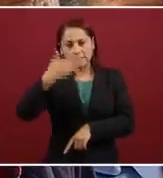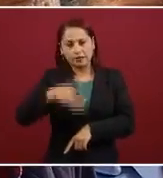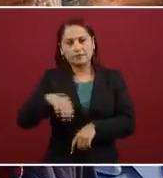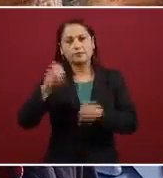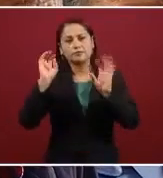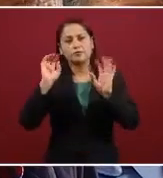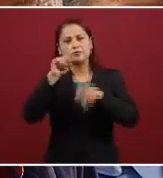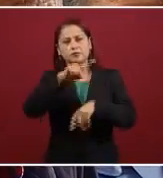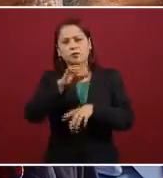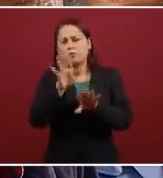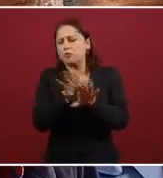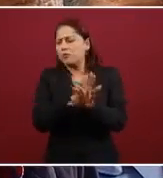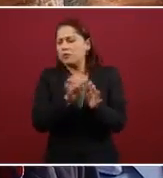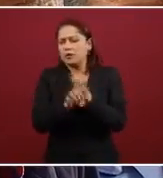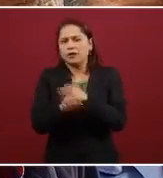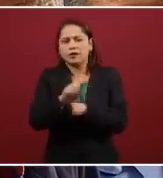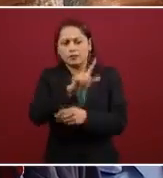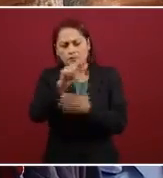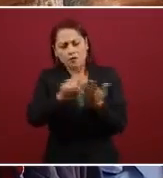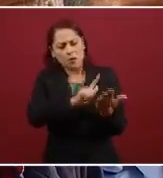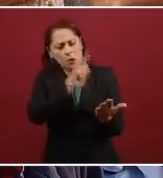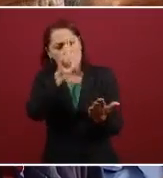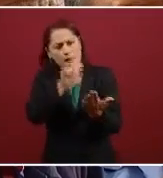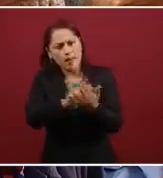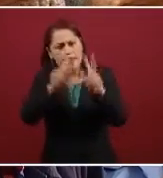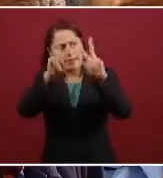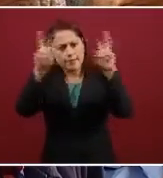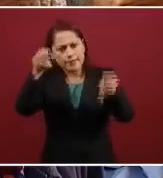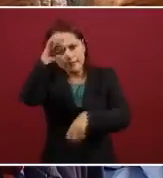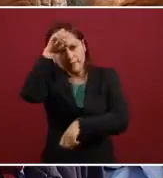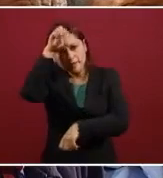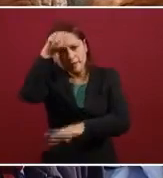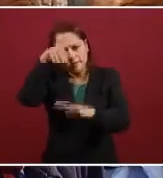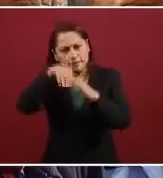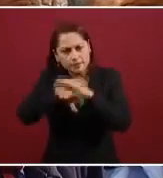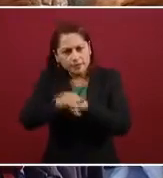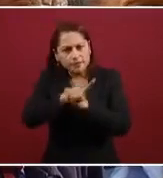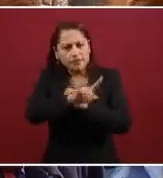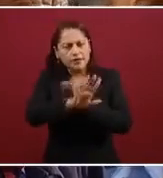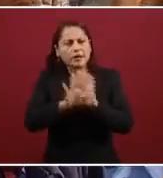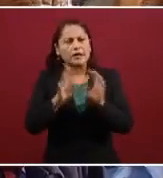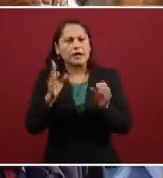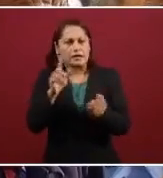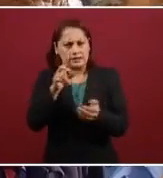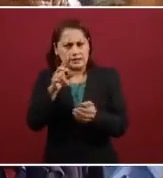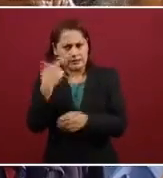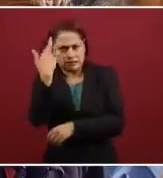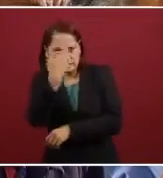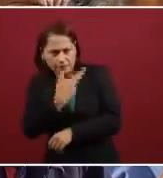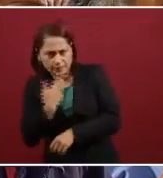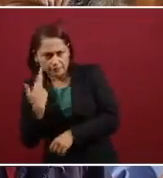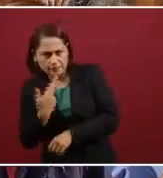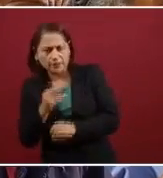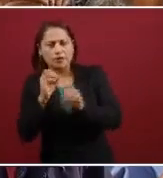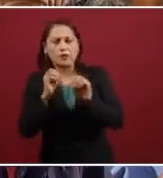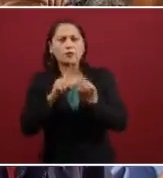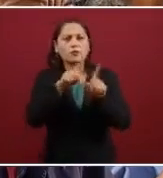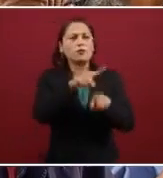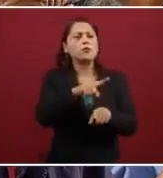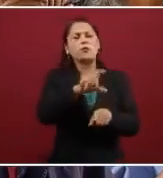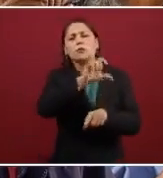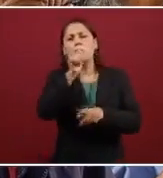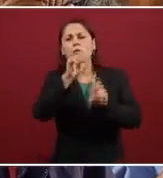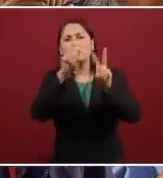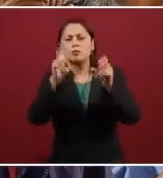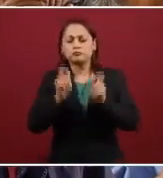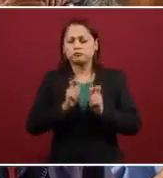y cómo va esta revisión que está haciendo la Secretaría respecto a 500 concesiones, o no 5,000